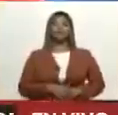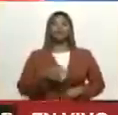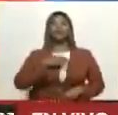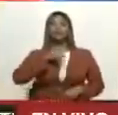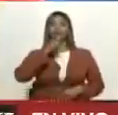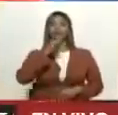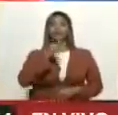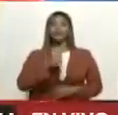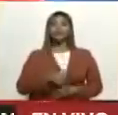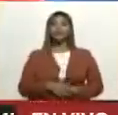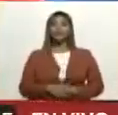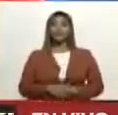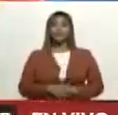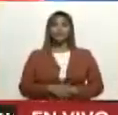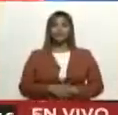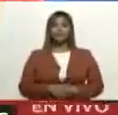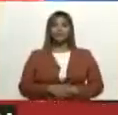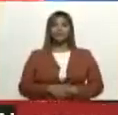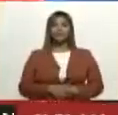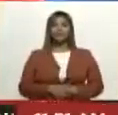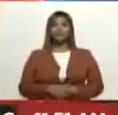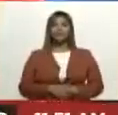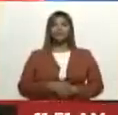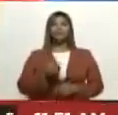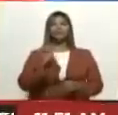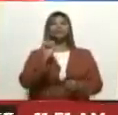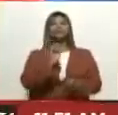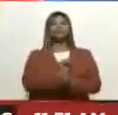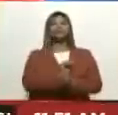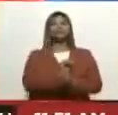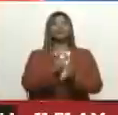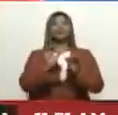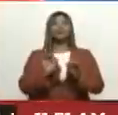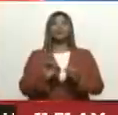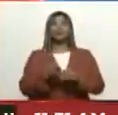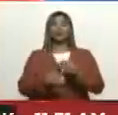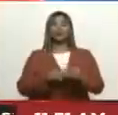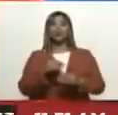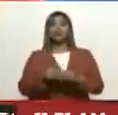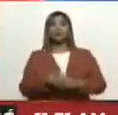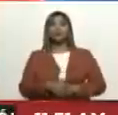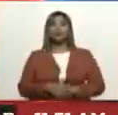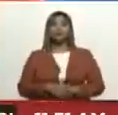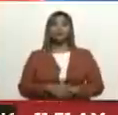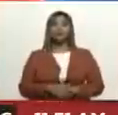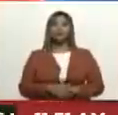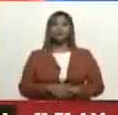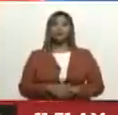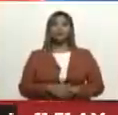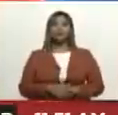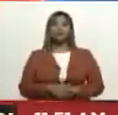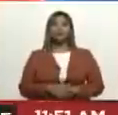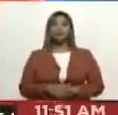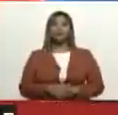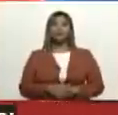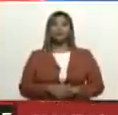anunciar las detenciones que ya son, que se han realizado, que se han